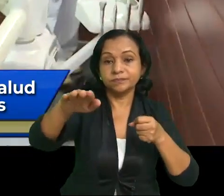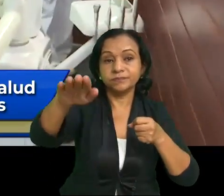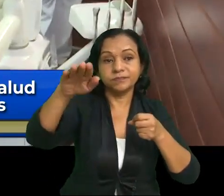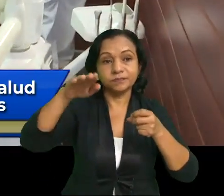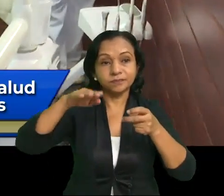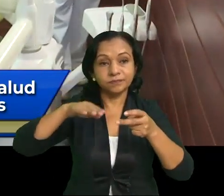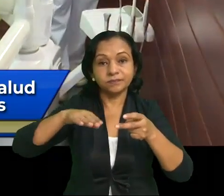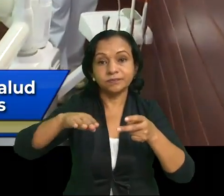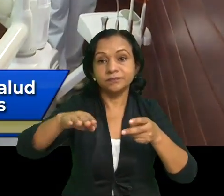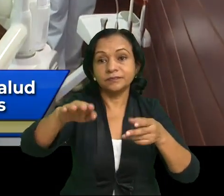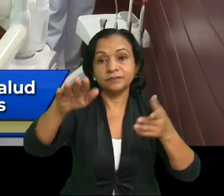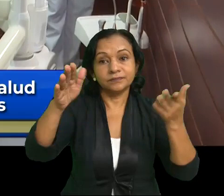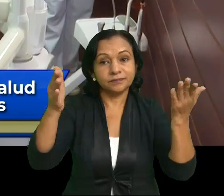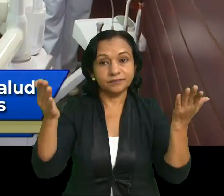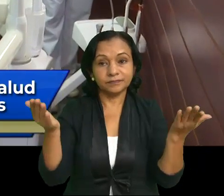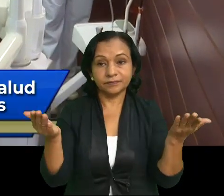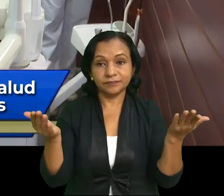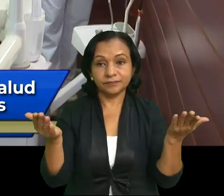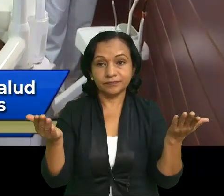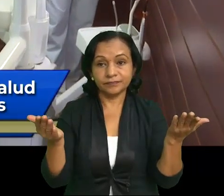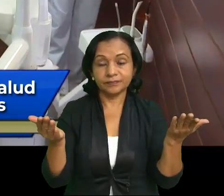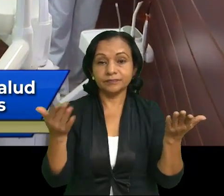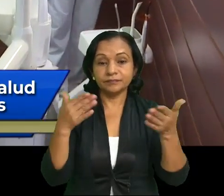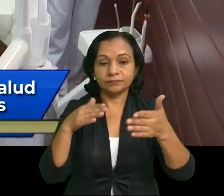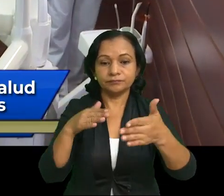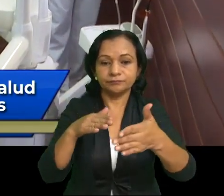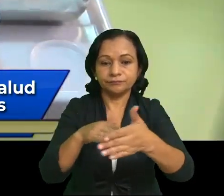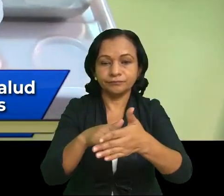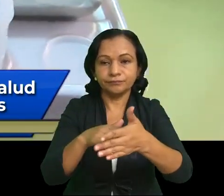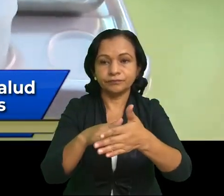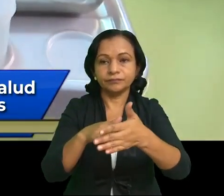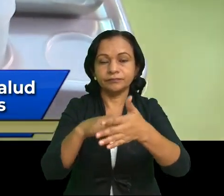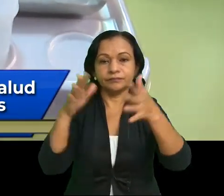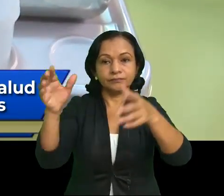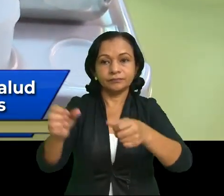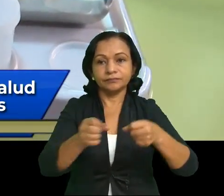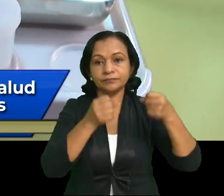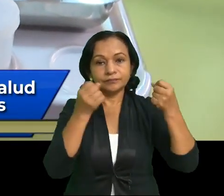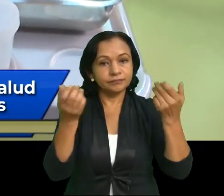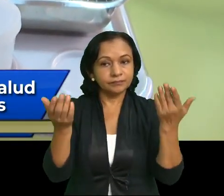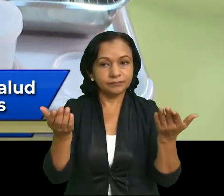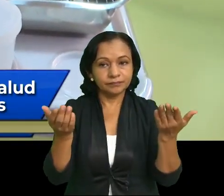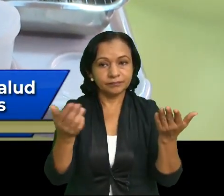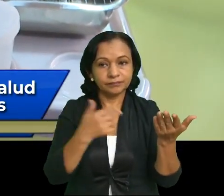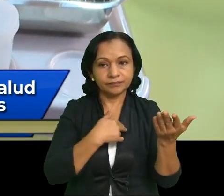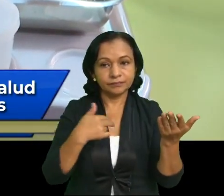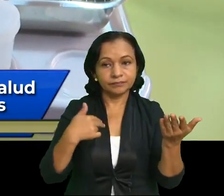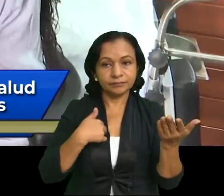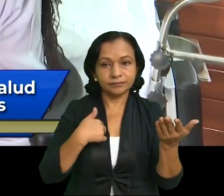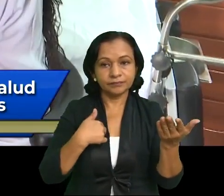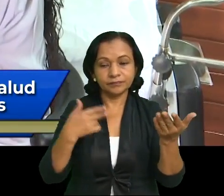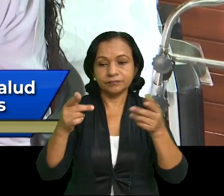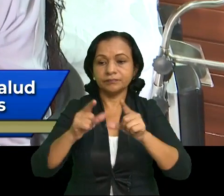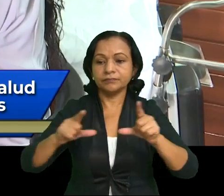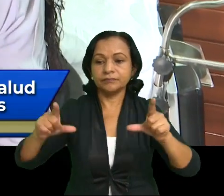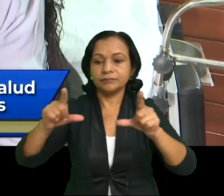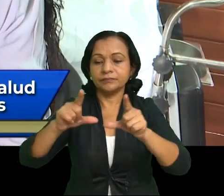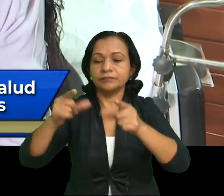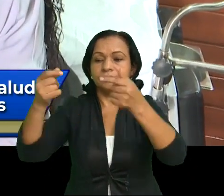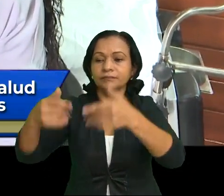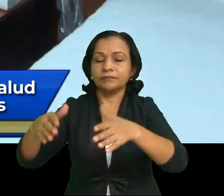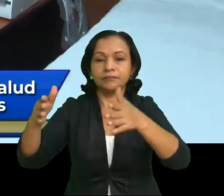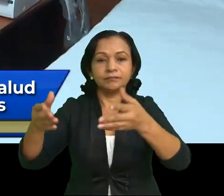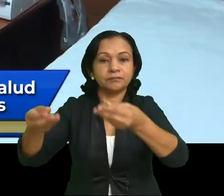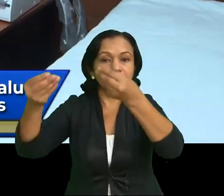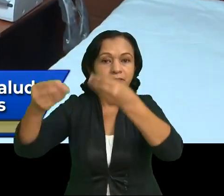situaciones han sido decimos retenido o se han complicado pero no para dejarles en un espacio sino para asegurar